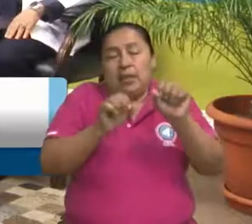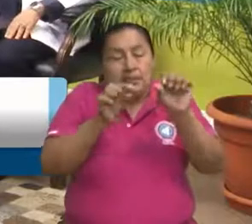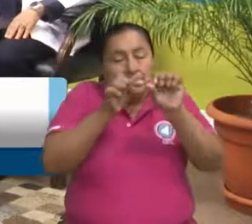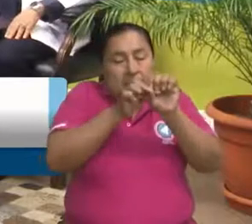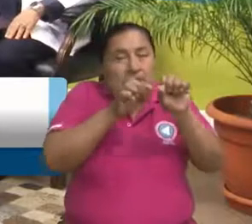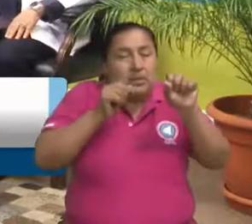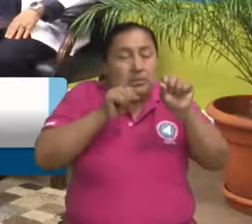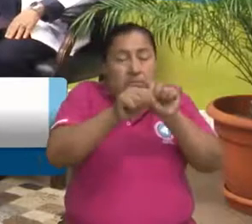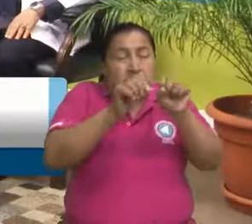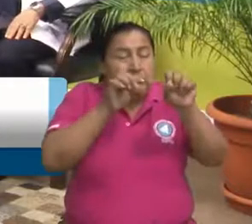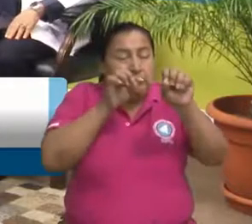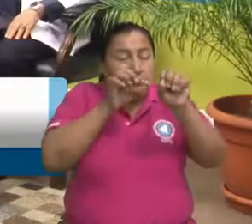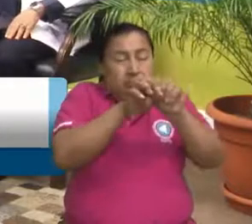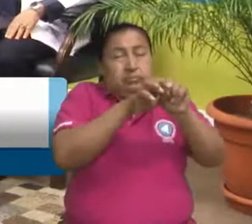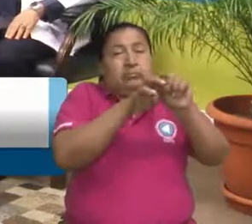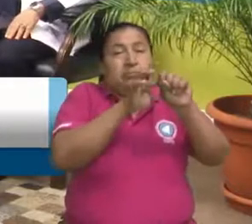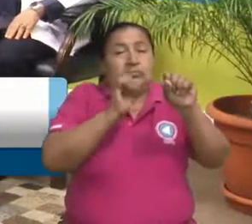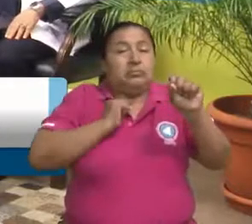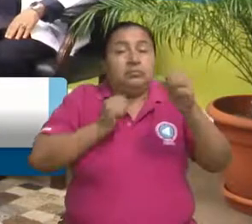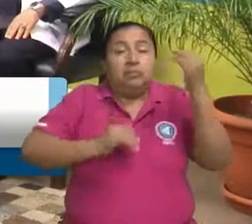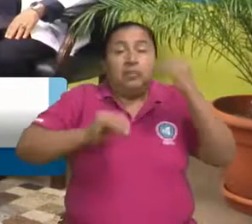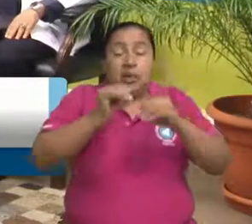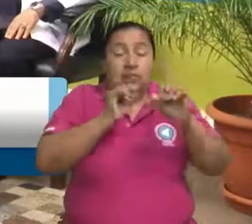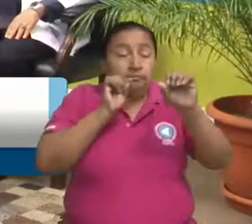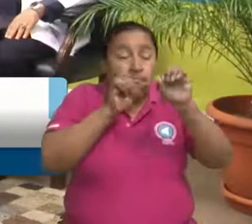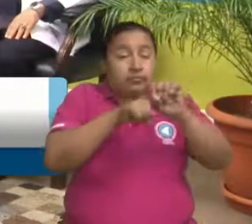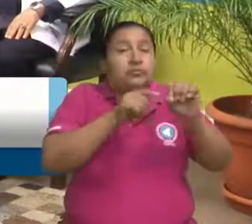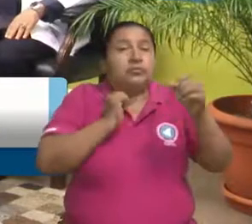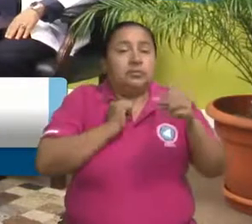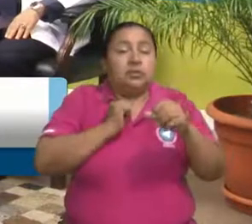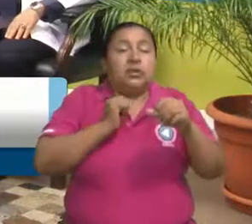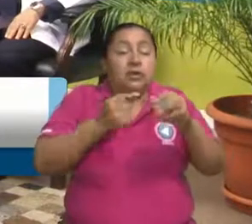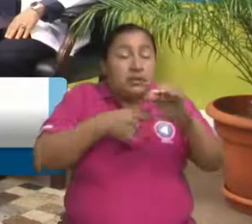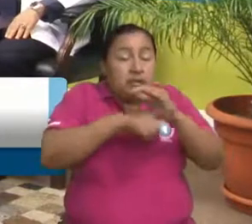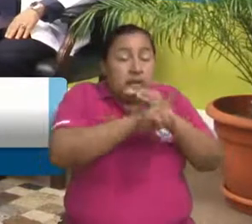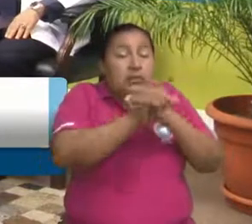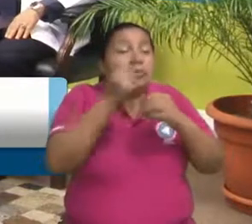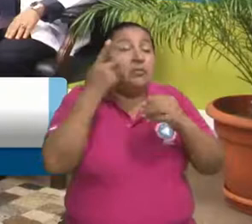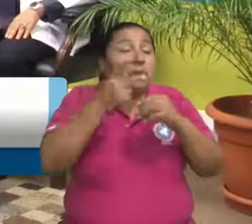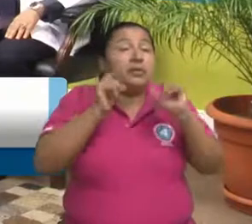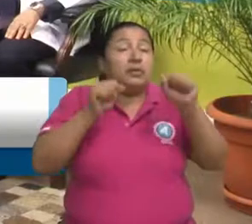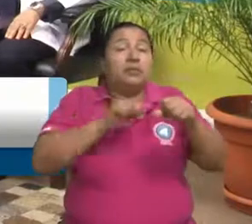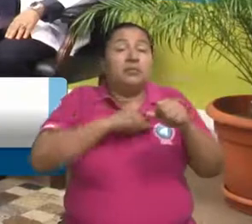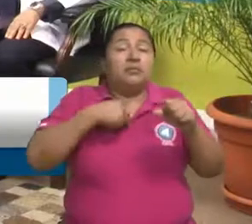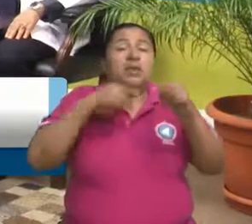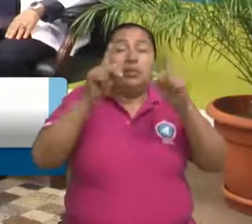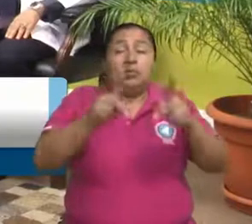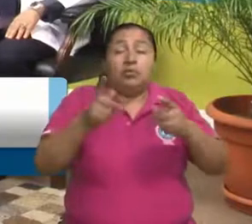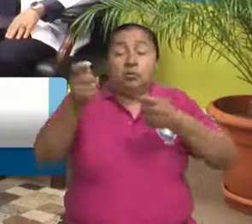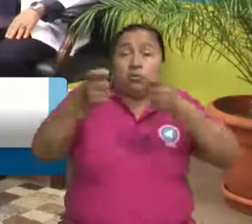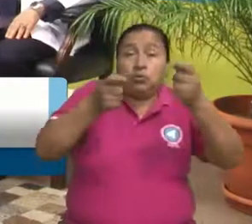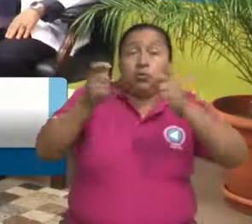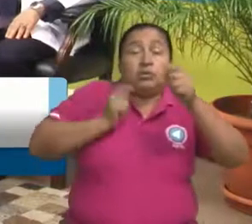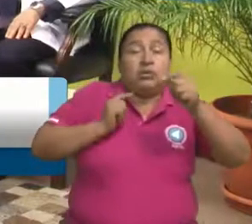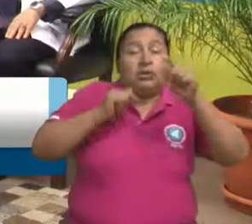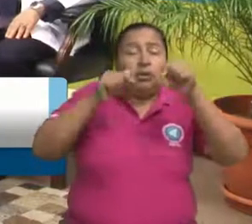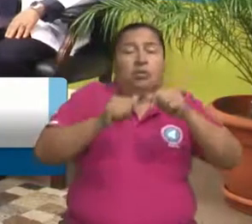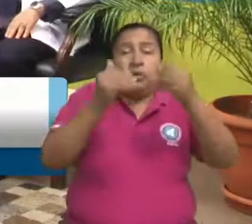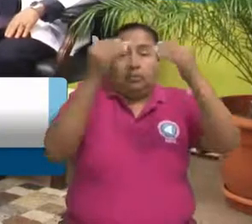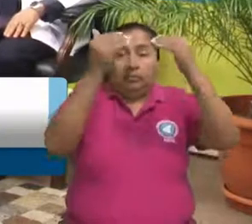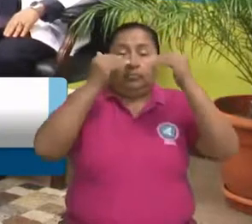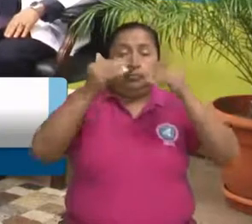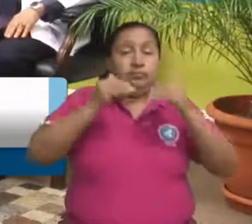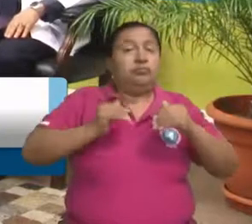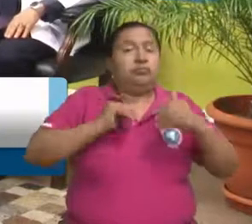el cuerpo extraño animado, empujarlo hacia adentro, ¿verdad? Y el conducto tiene una estructura